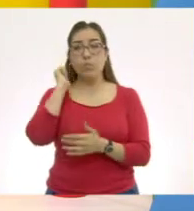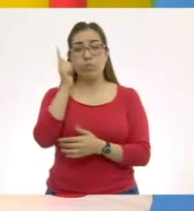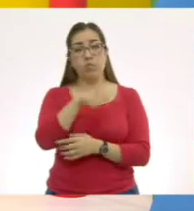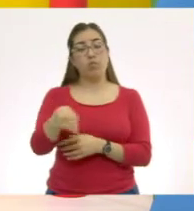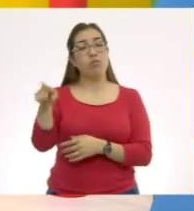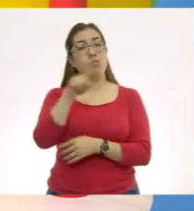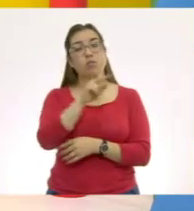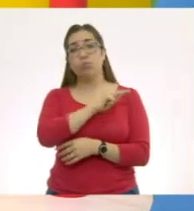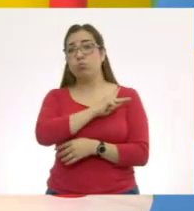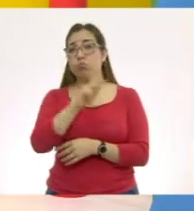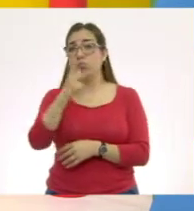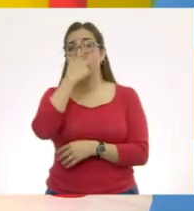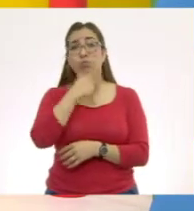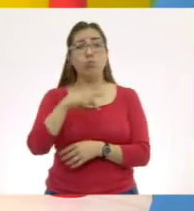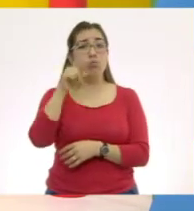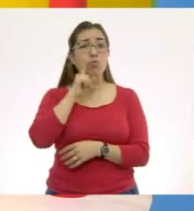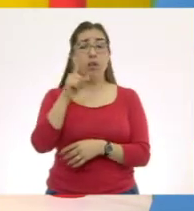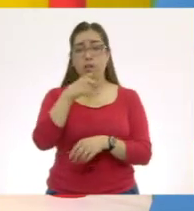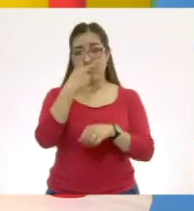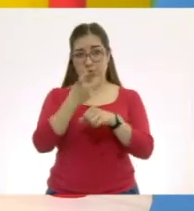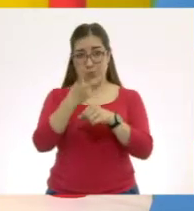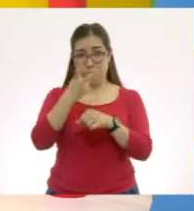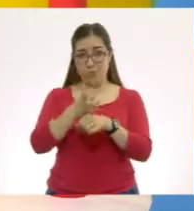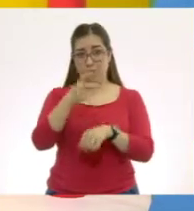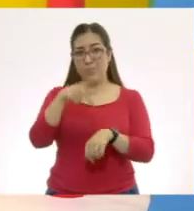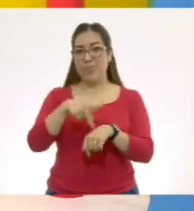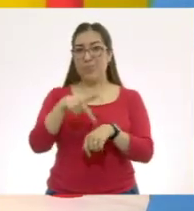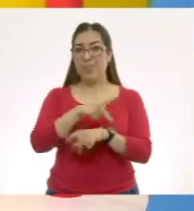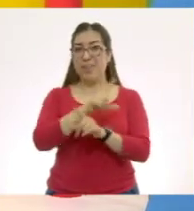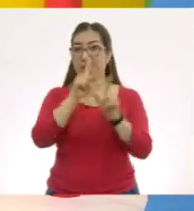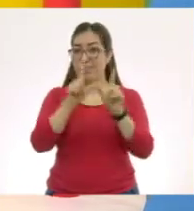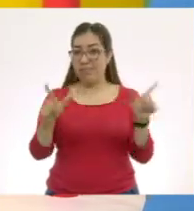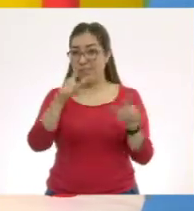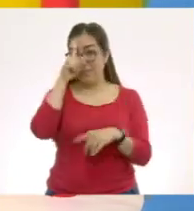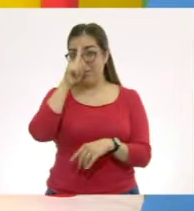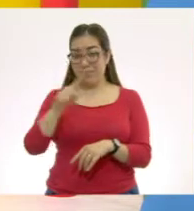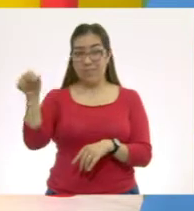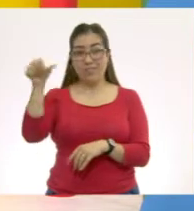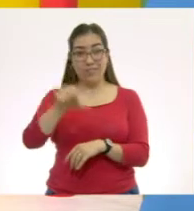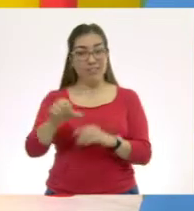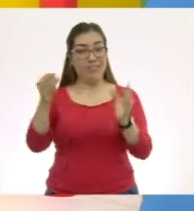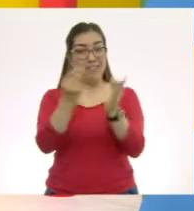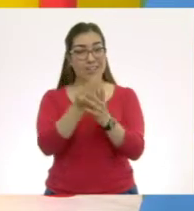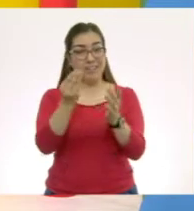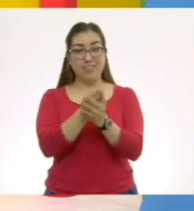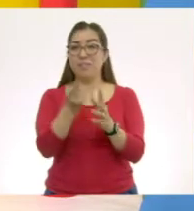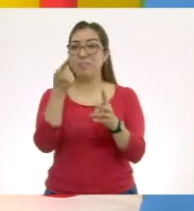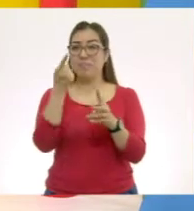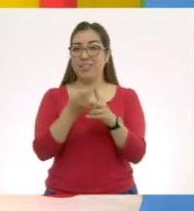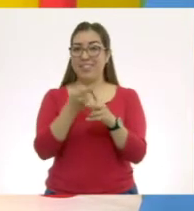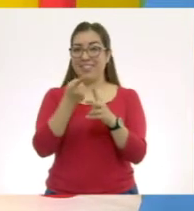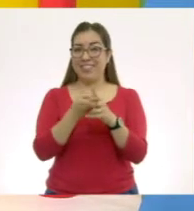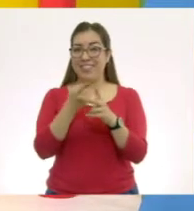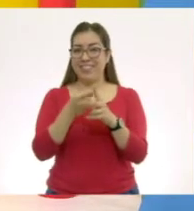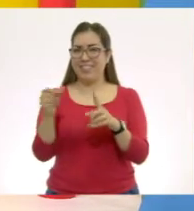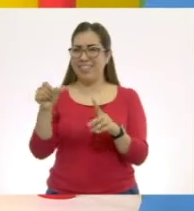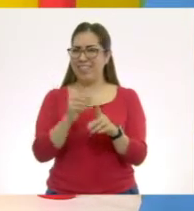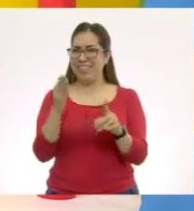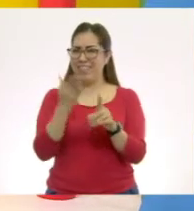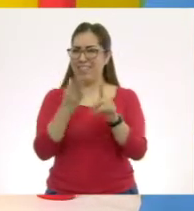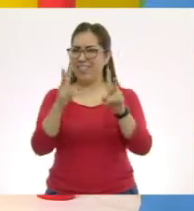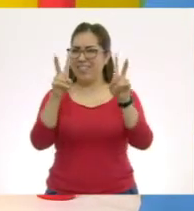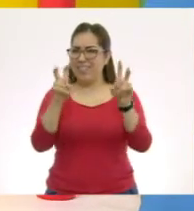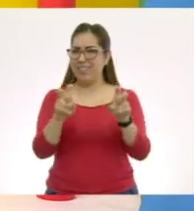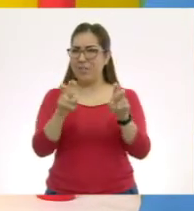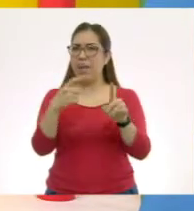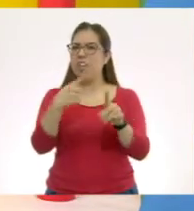y todos ustedes, niñas y niños del segundo grado de primaria, estén listos para nuestra asignatura de matemáticas. El tema del día de hoy es